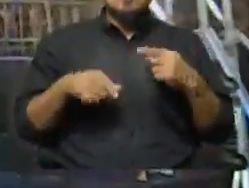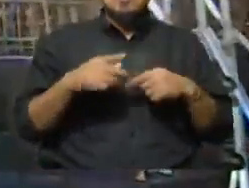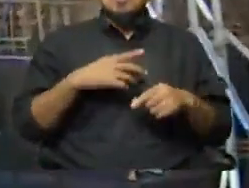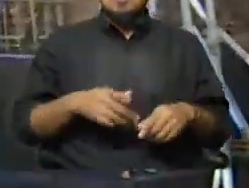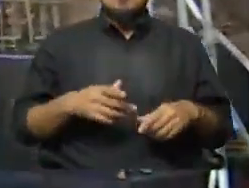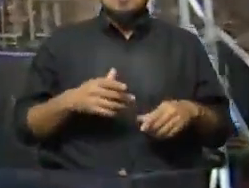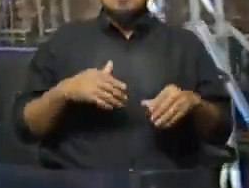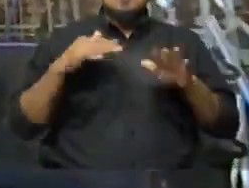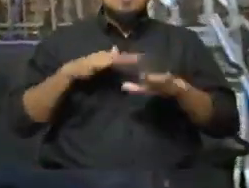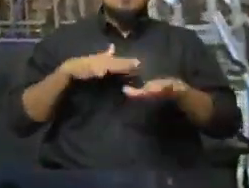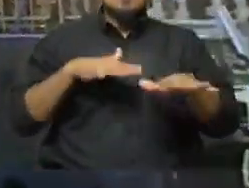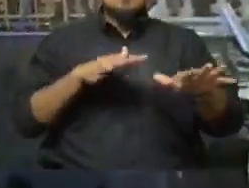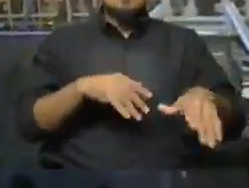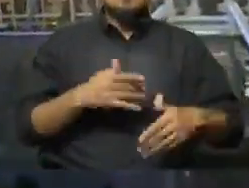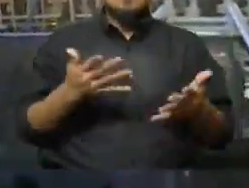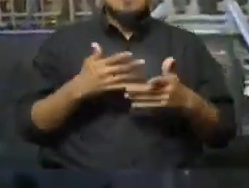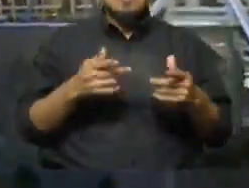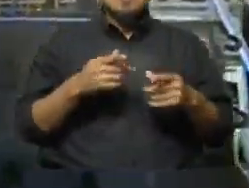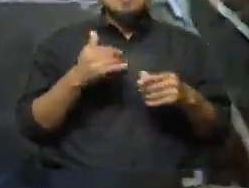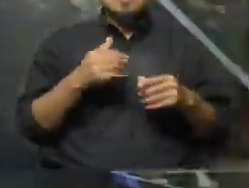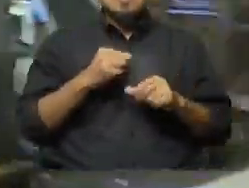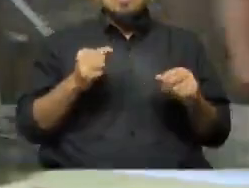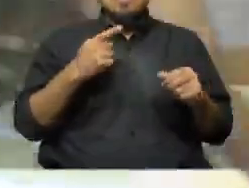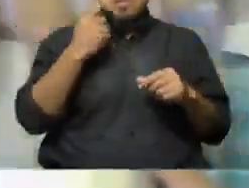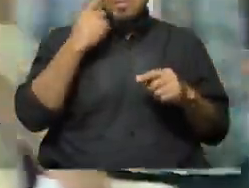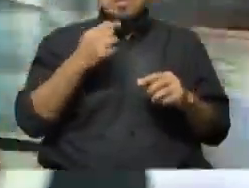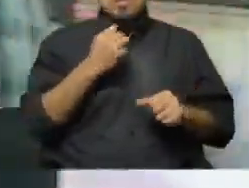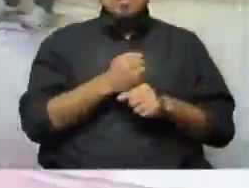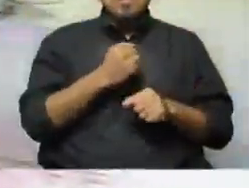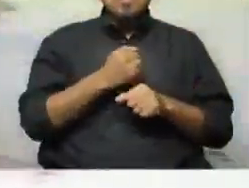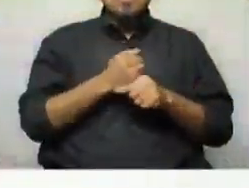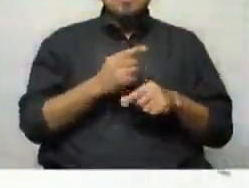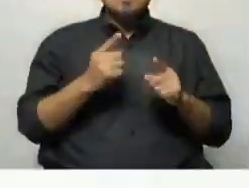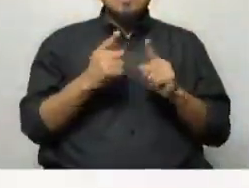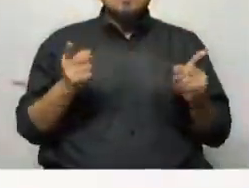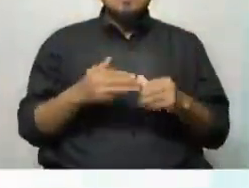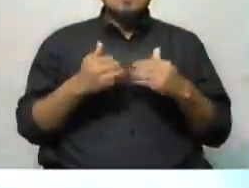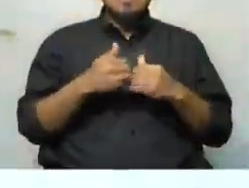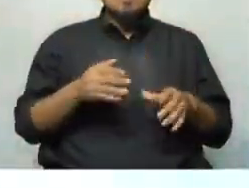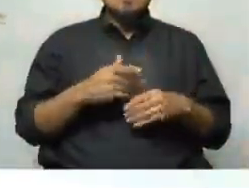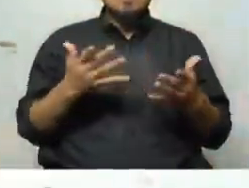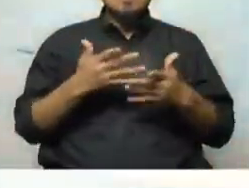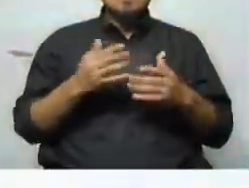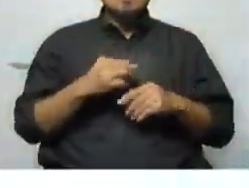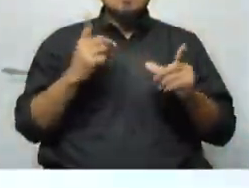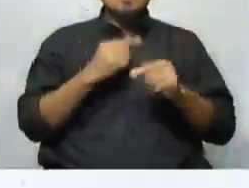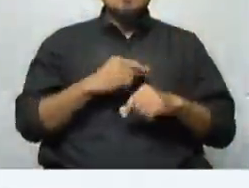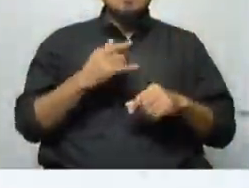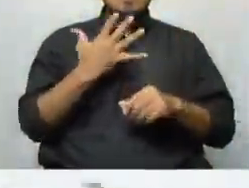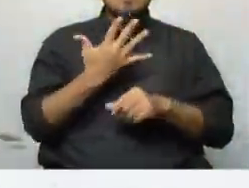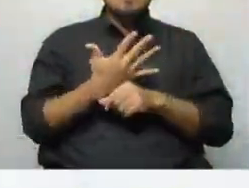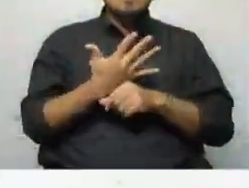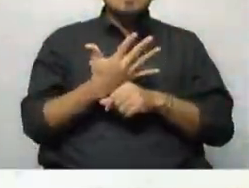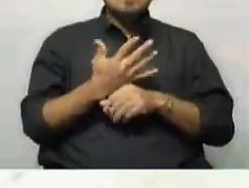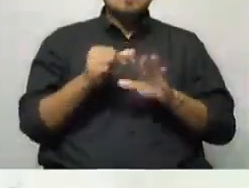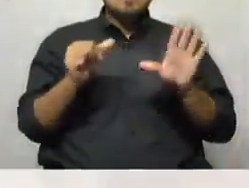ejemplo, ahora tiene esta posibilidad. Es un trabajo largo porque arrancamos ahora y vamos a terminar cerca de las 5 o 6 de la